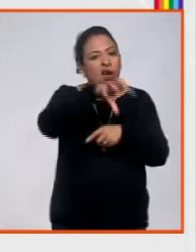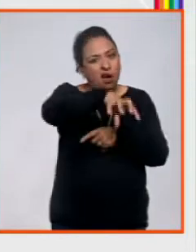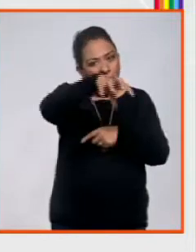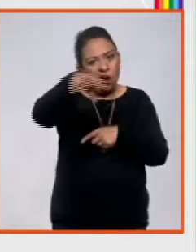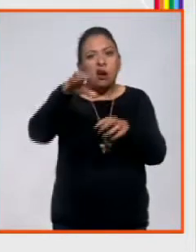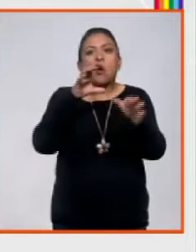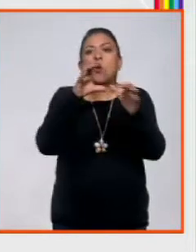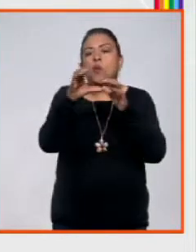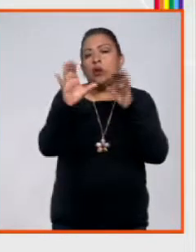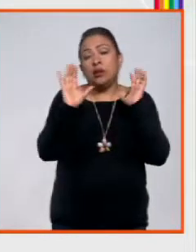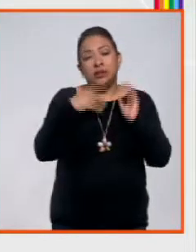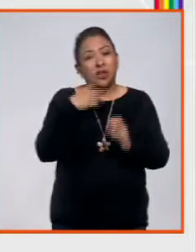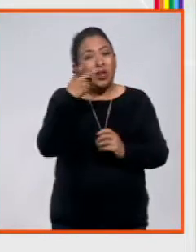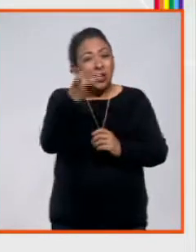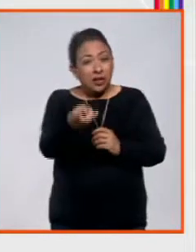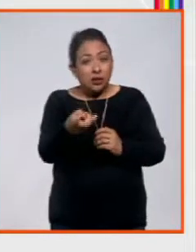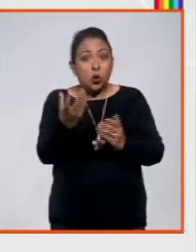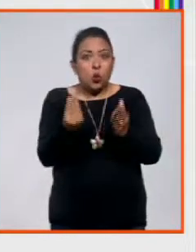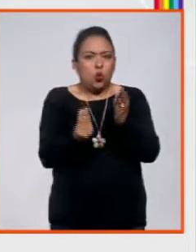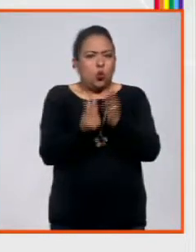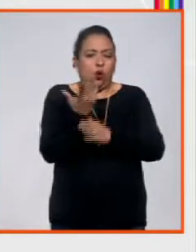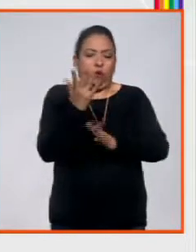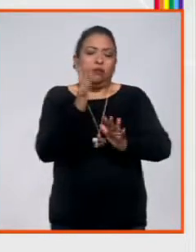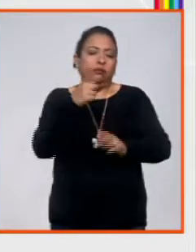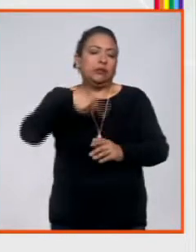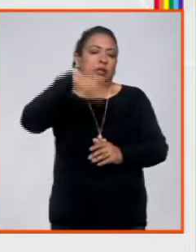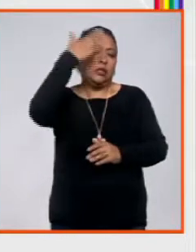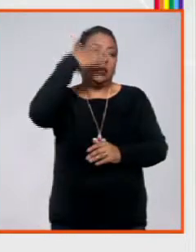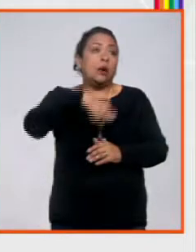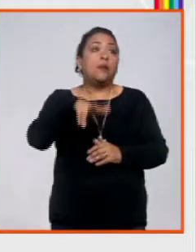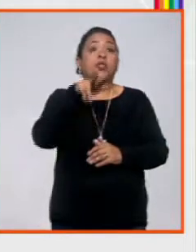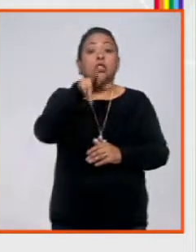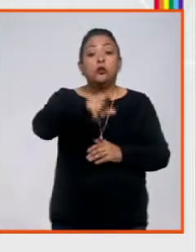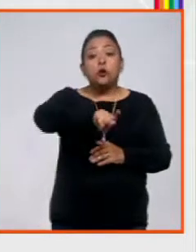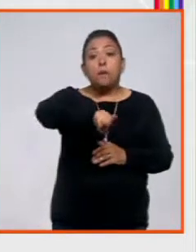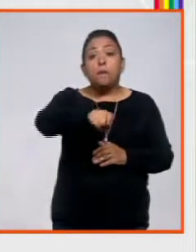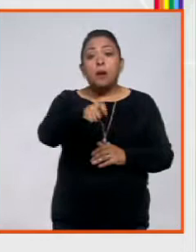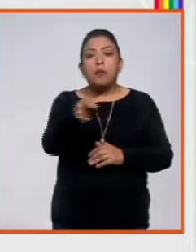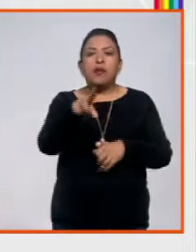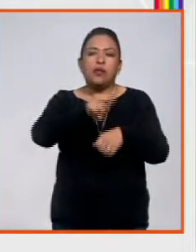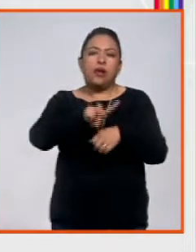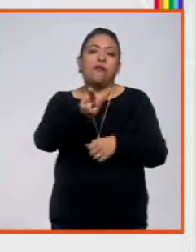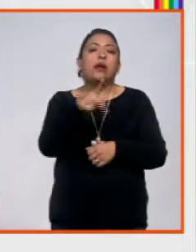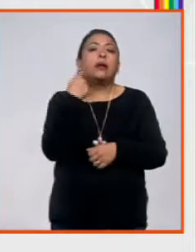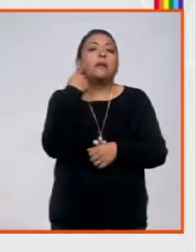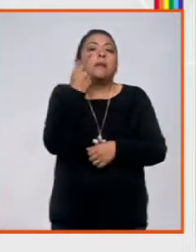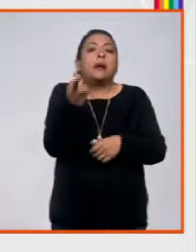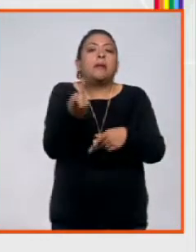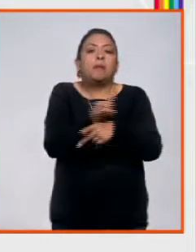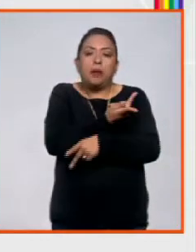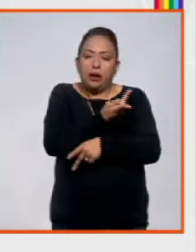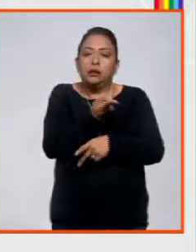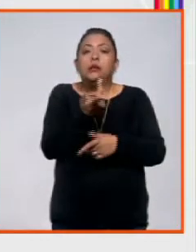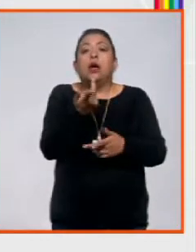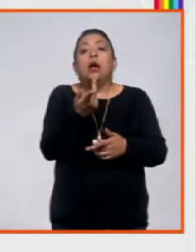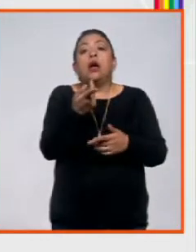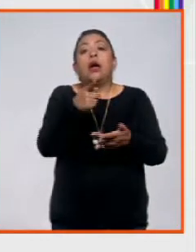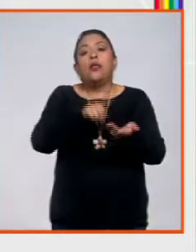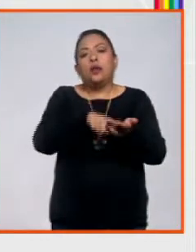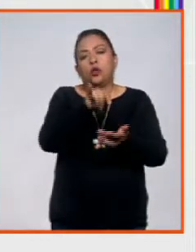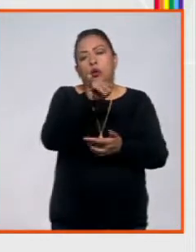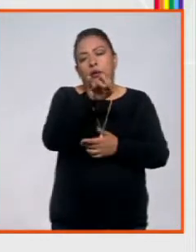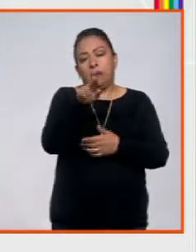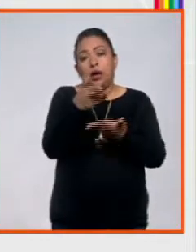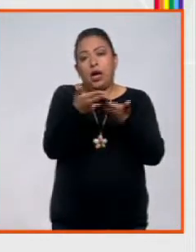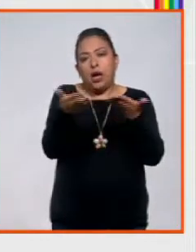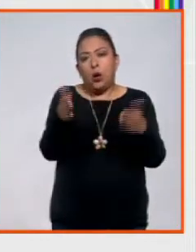medios de comunicación y eso tampoco es una novedad para radio son 18 emisoras y por supuesto el viernes seguiremos dando continuidad a lo que suceda en ese